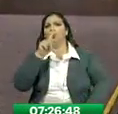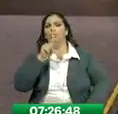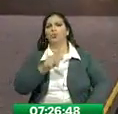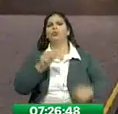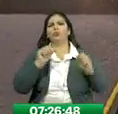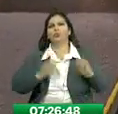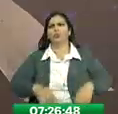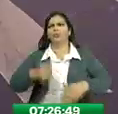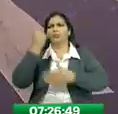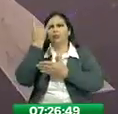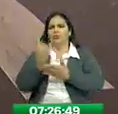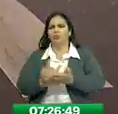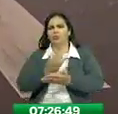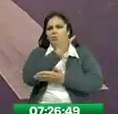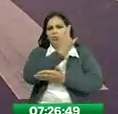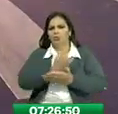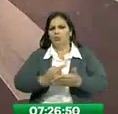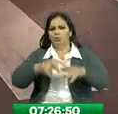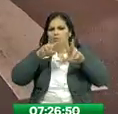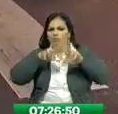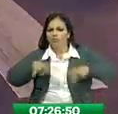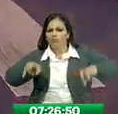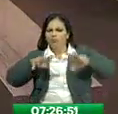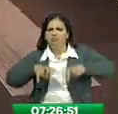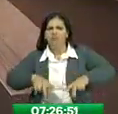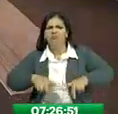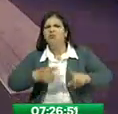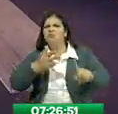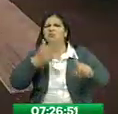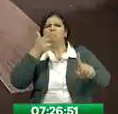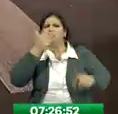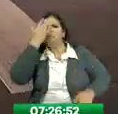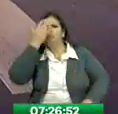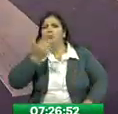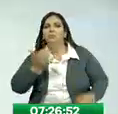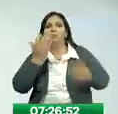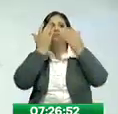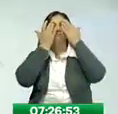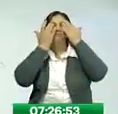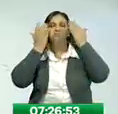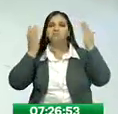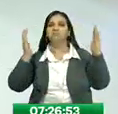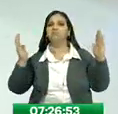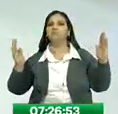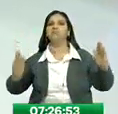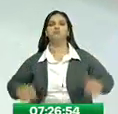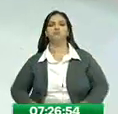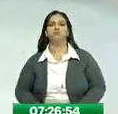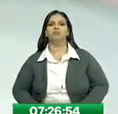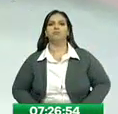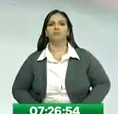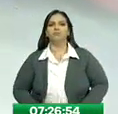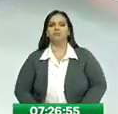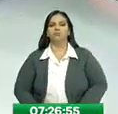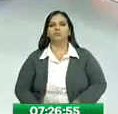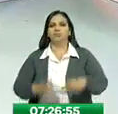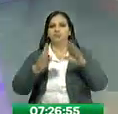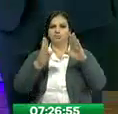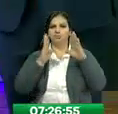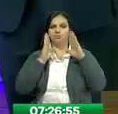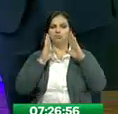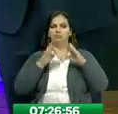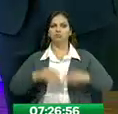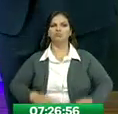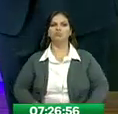son inciertas. Informó Jorge Salazar. Y presten mucha atención, un hombre falleció en